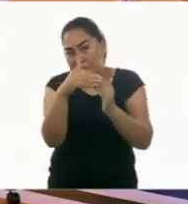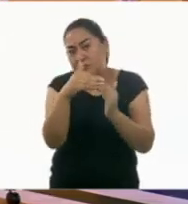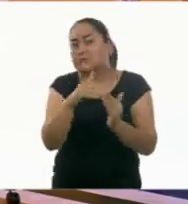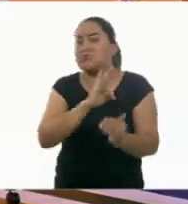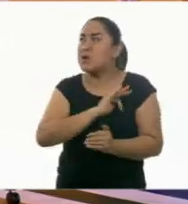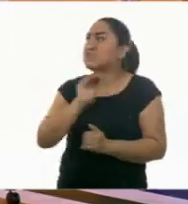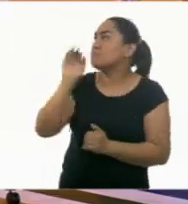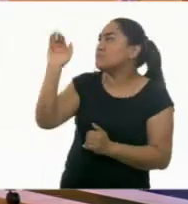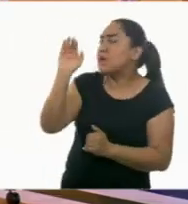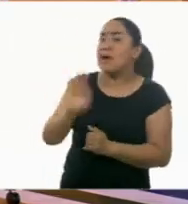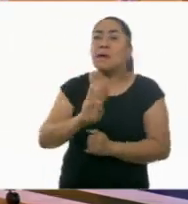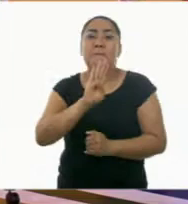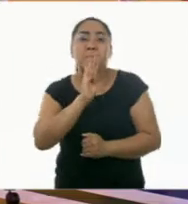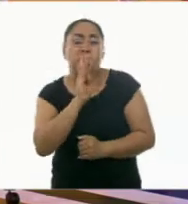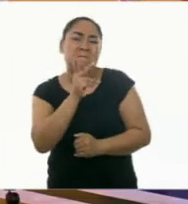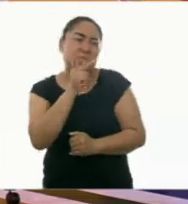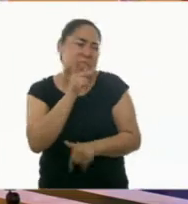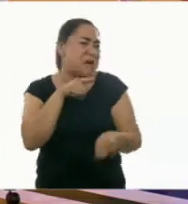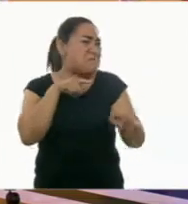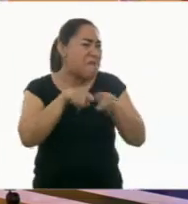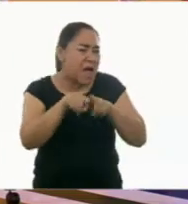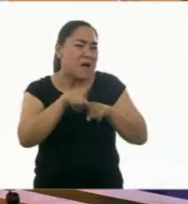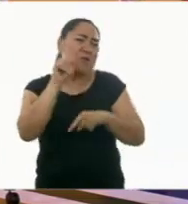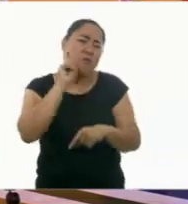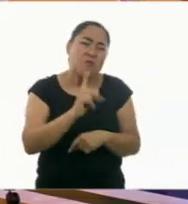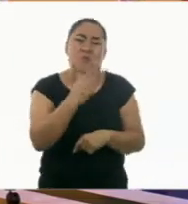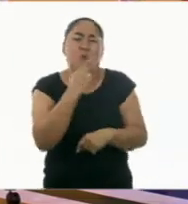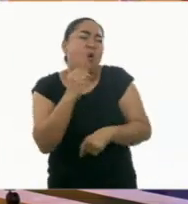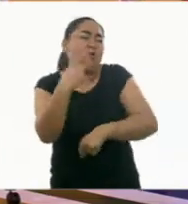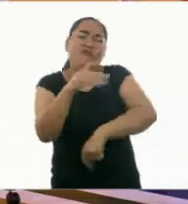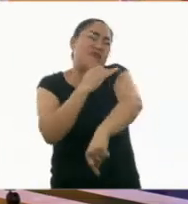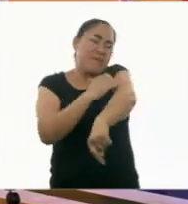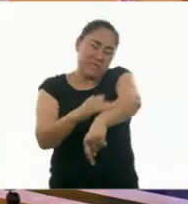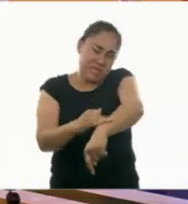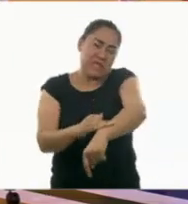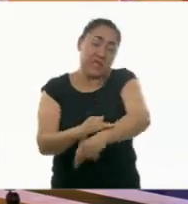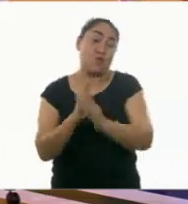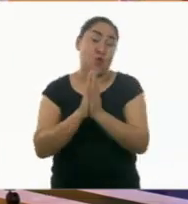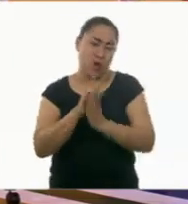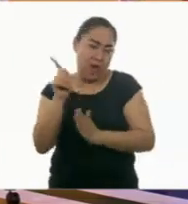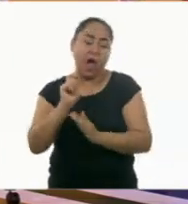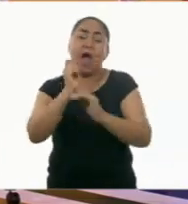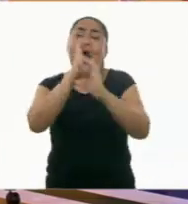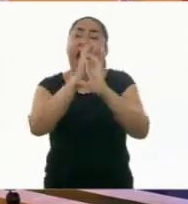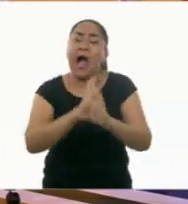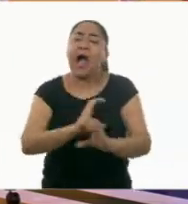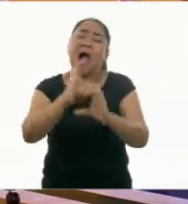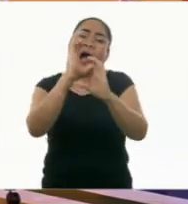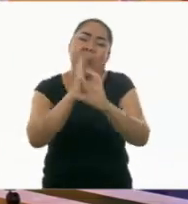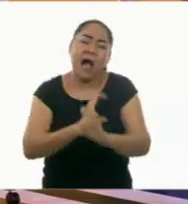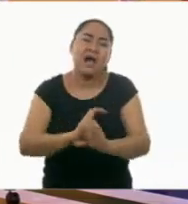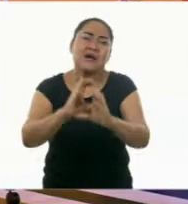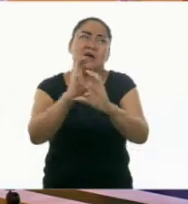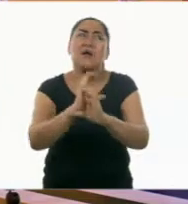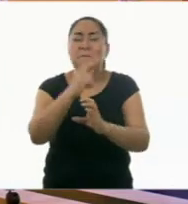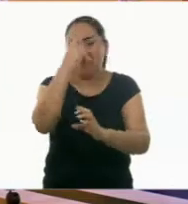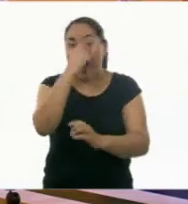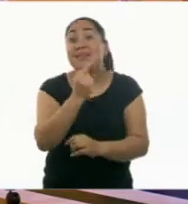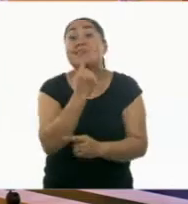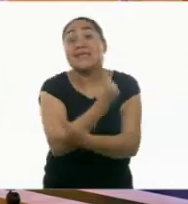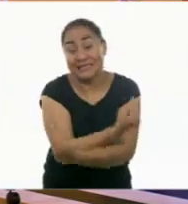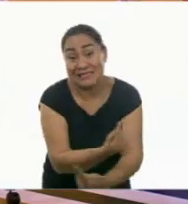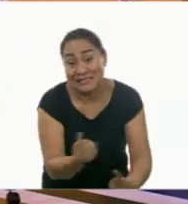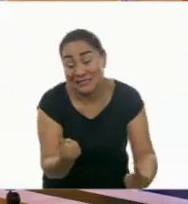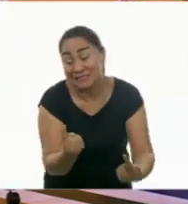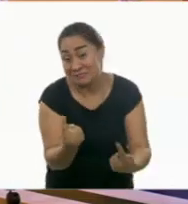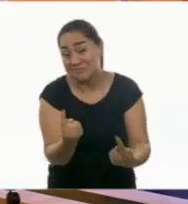a su papá, a su mamá, a su hermano, a su hermana, a algún familiar que les cante una canción infantil,